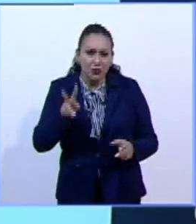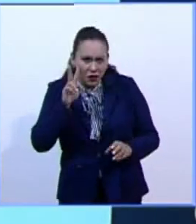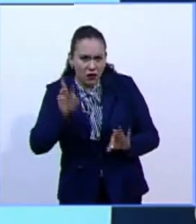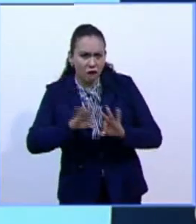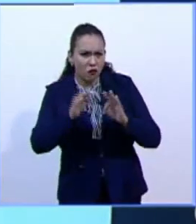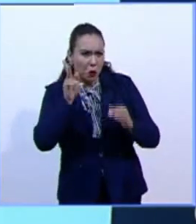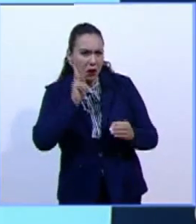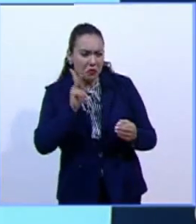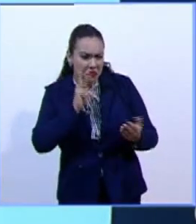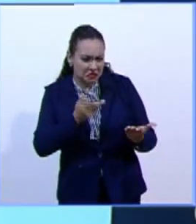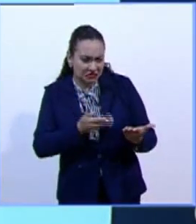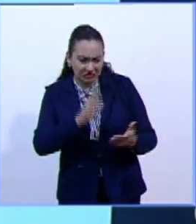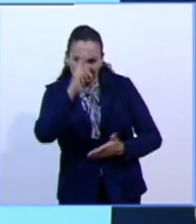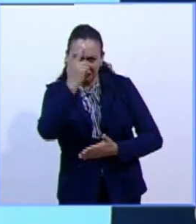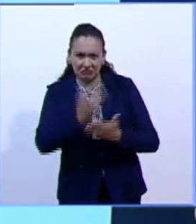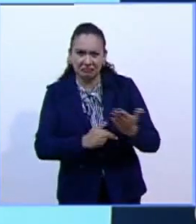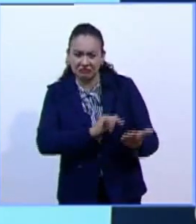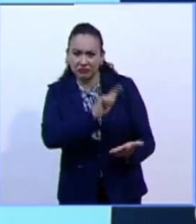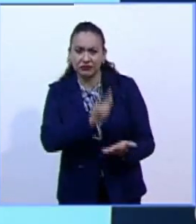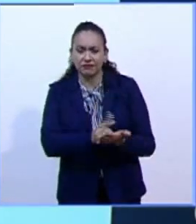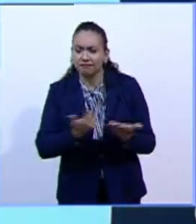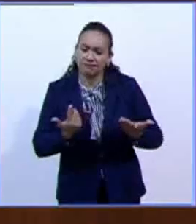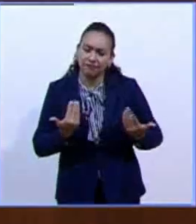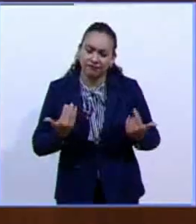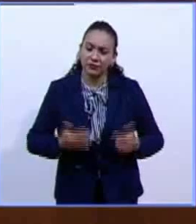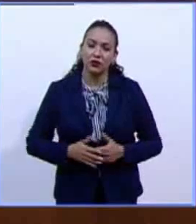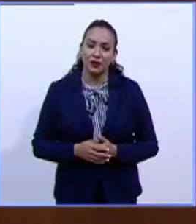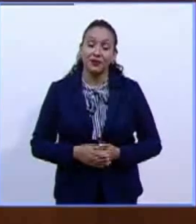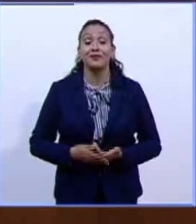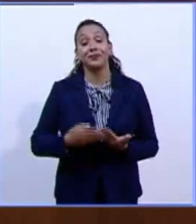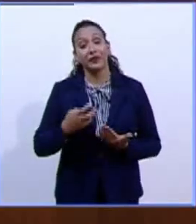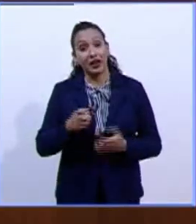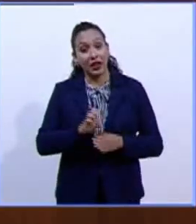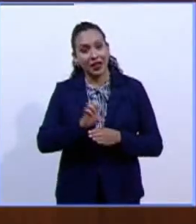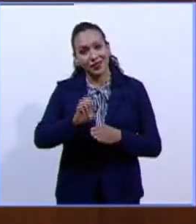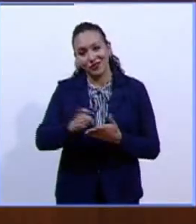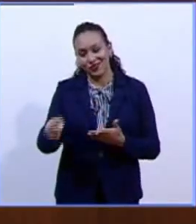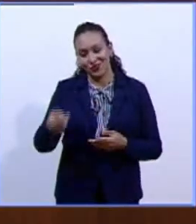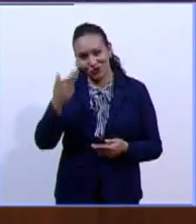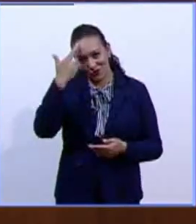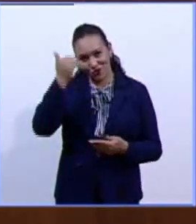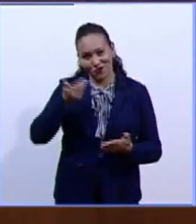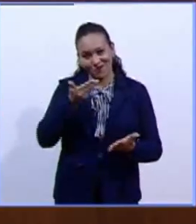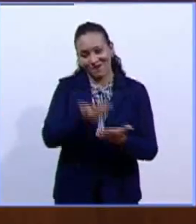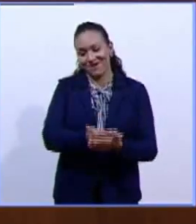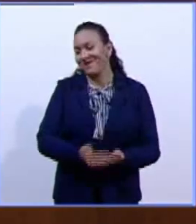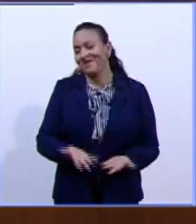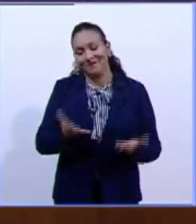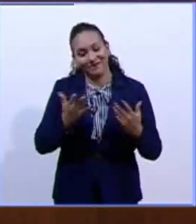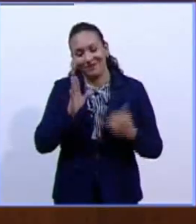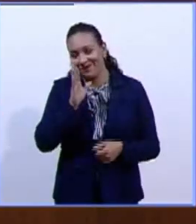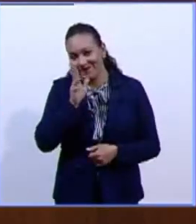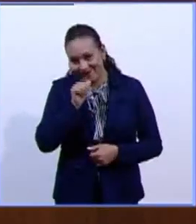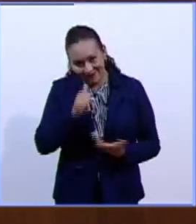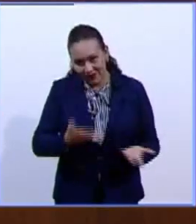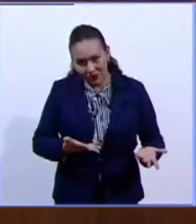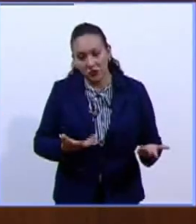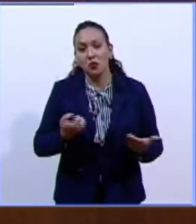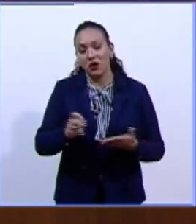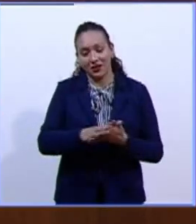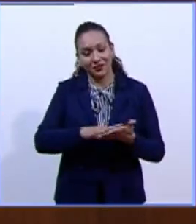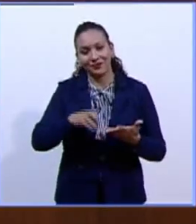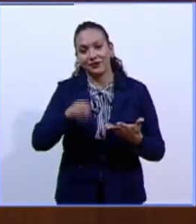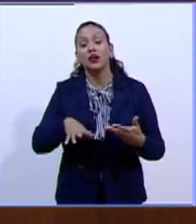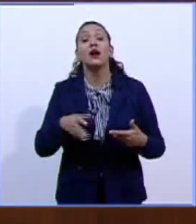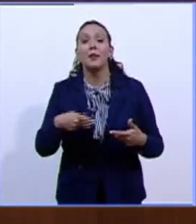del proceso fueron genéricas e imprecisas, por lo que resultan ineficaces para revertir los acuerdos impugnados, además de que no